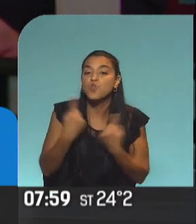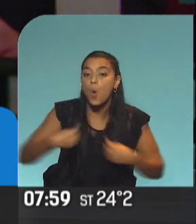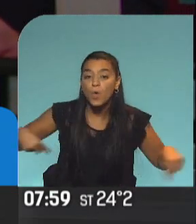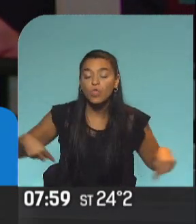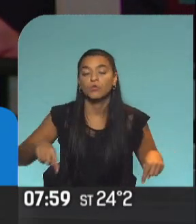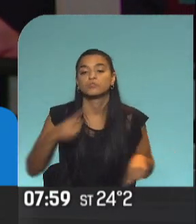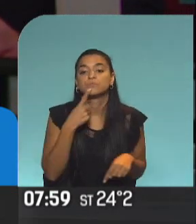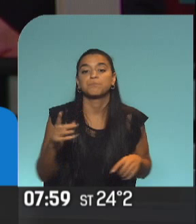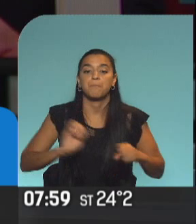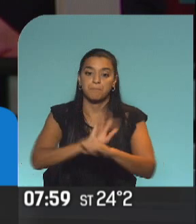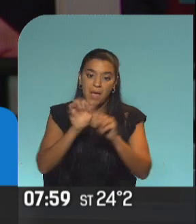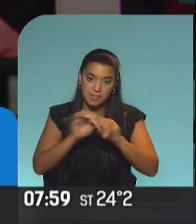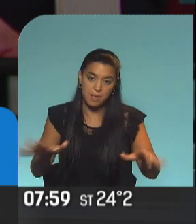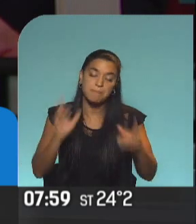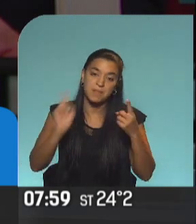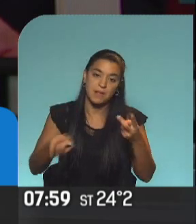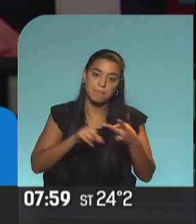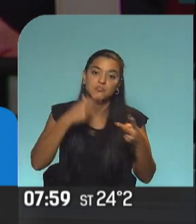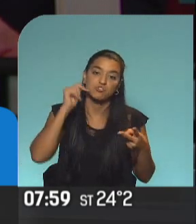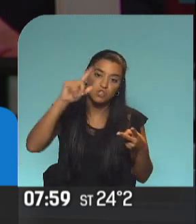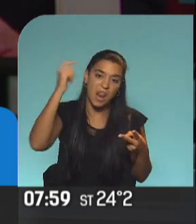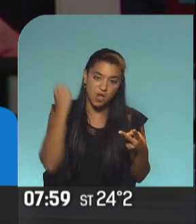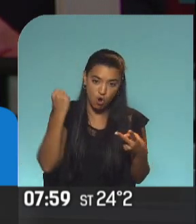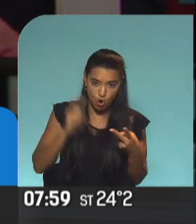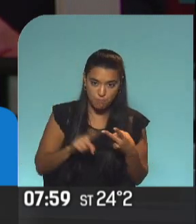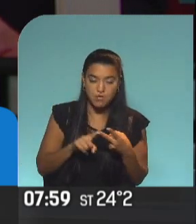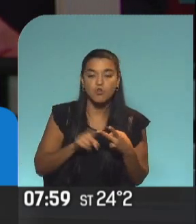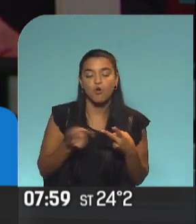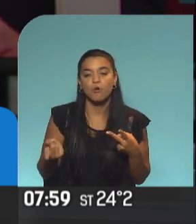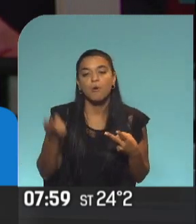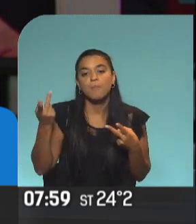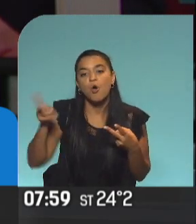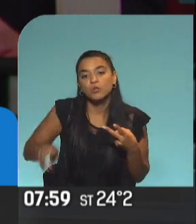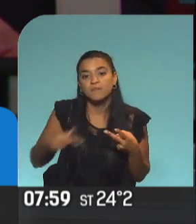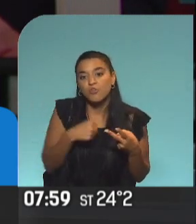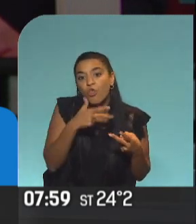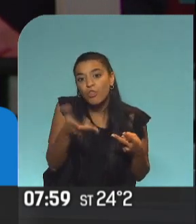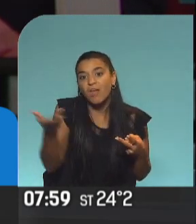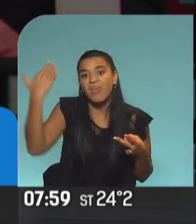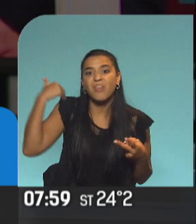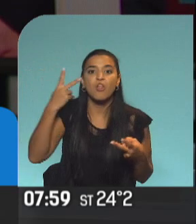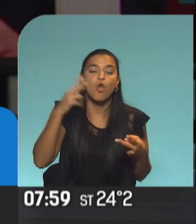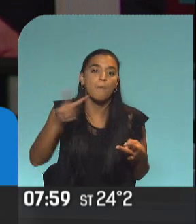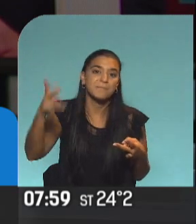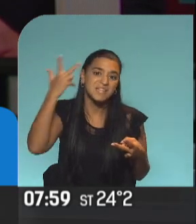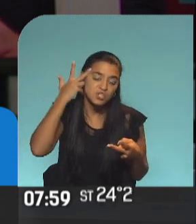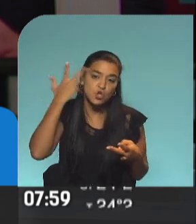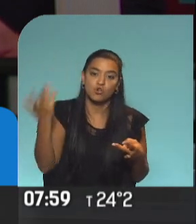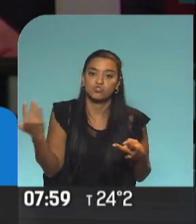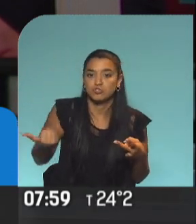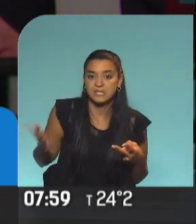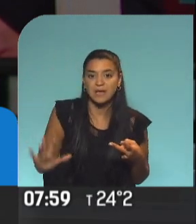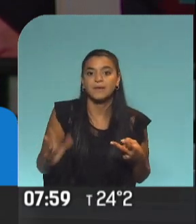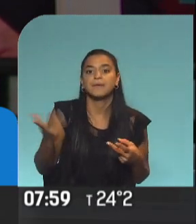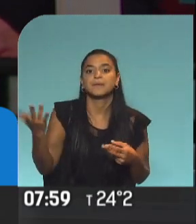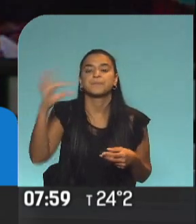pandemia que sigue siendo preocupación y obviamente el tema socioeconómico porque, vuelvo a insistir, esto ya estaba instalado a partir del 2018. La tasa de